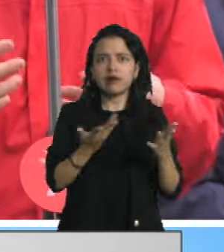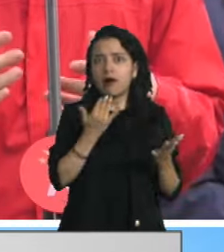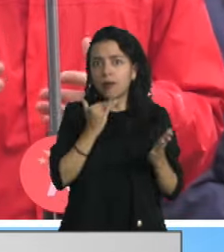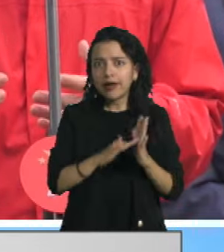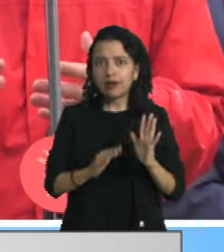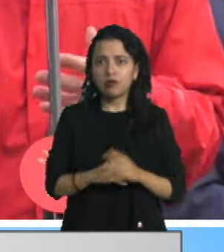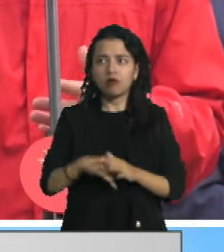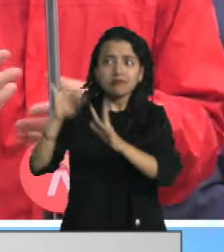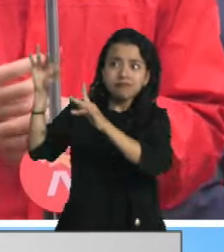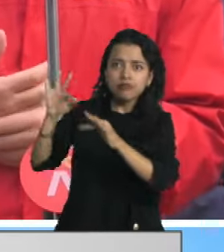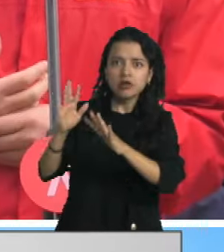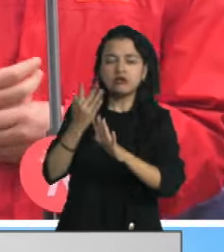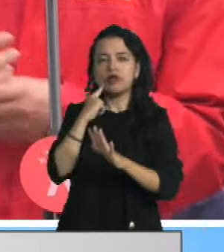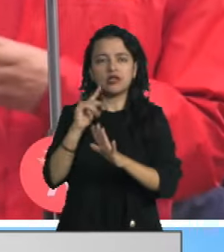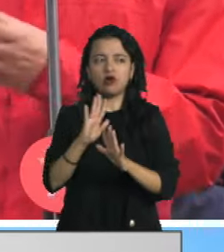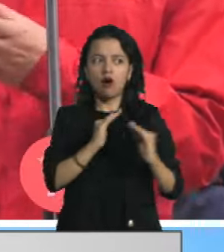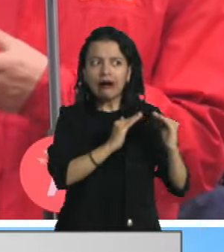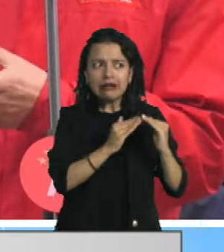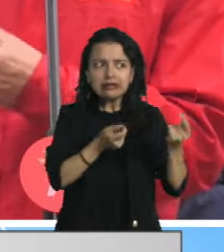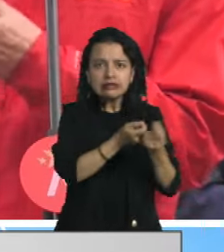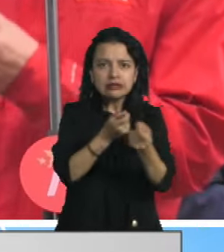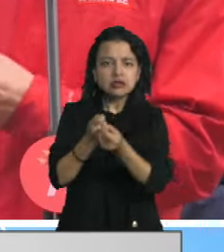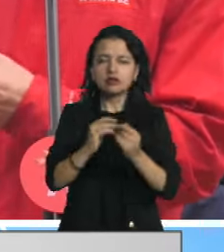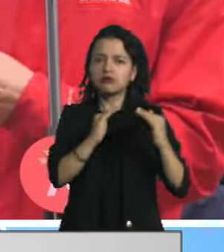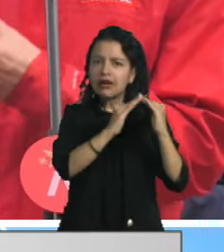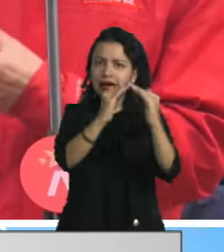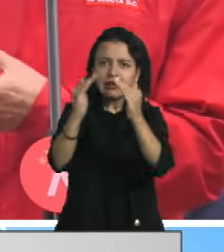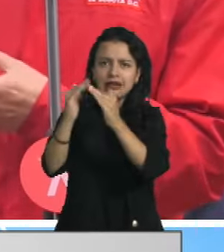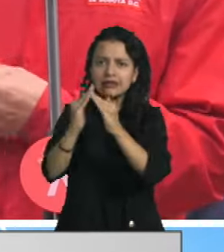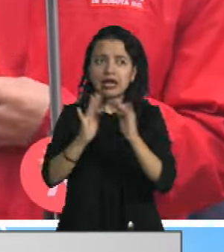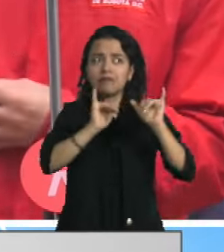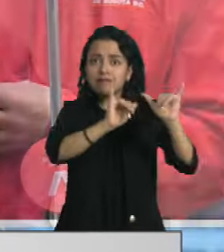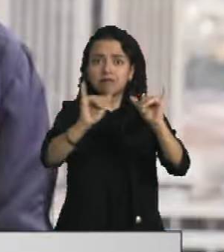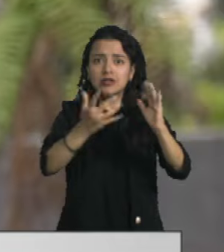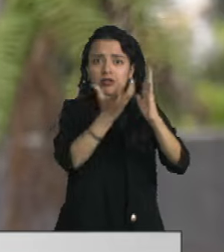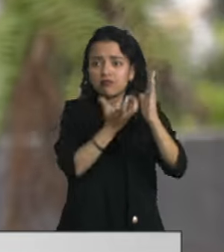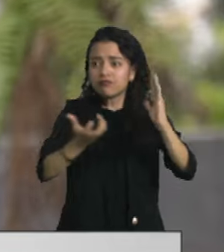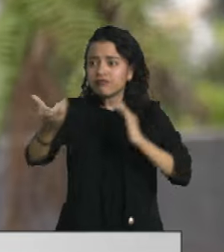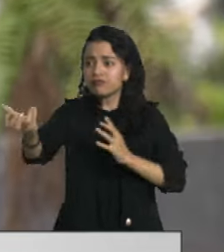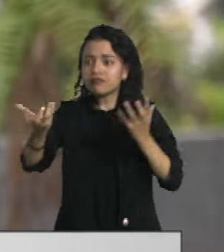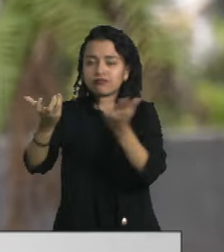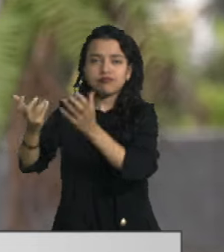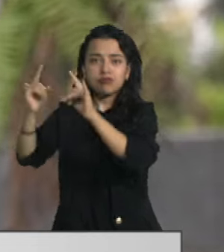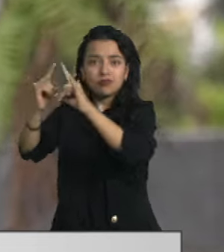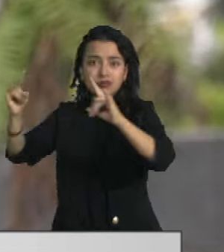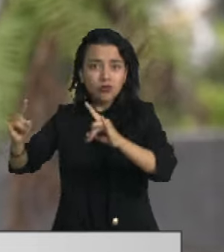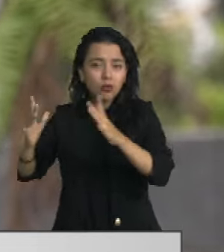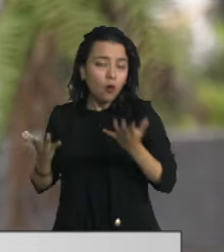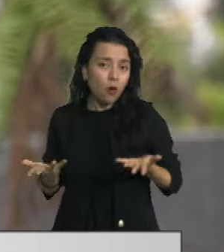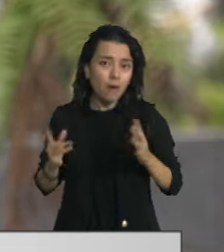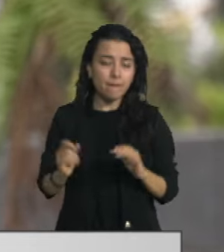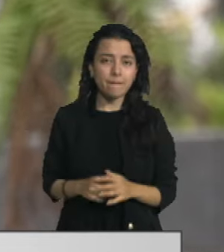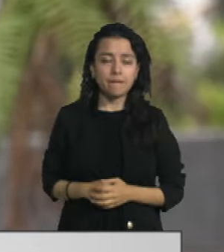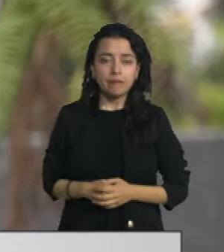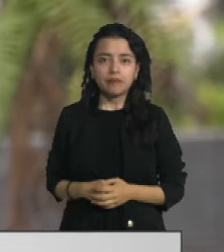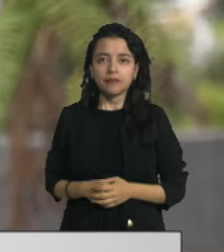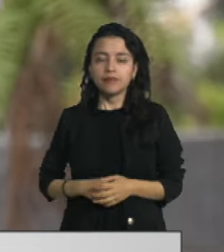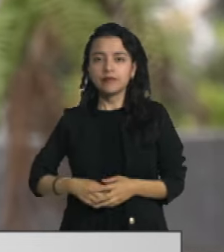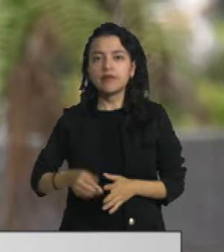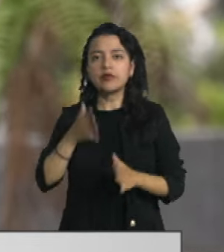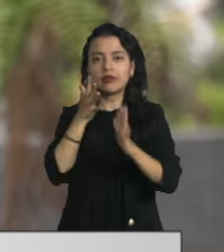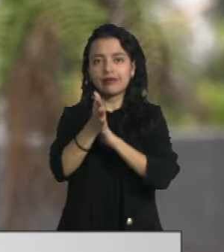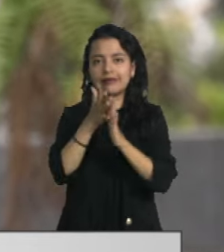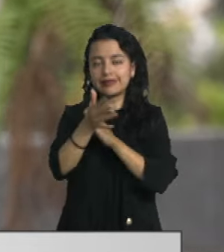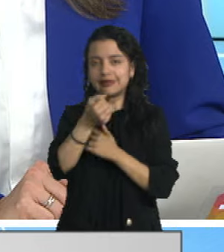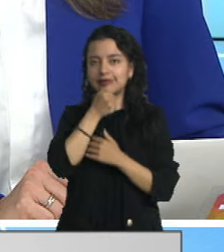ejemplo, puedan eventualmente recibir una atención y ser reubicados en caso de necesidad. Es por lo pronto la información que emitimos desde el occidente